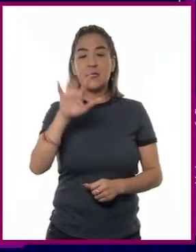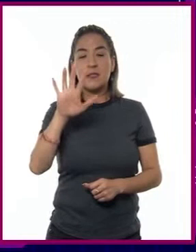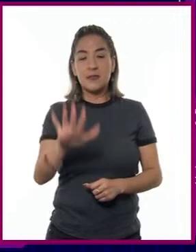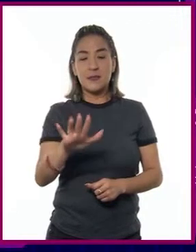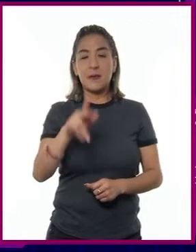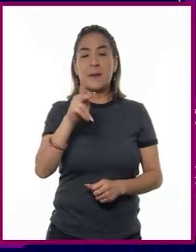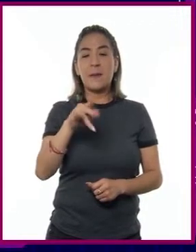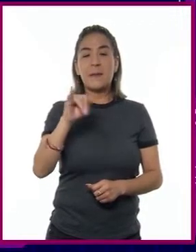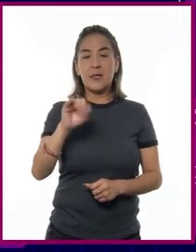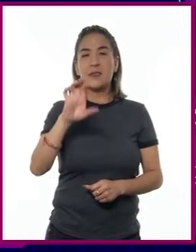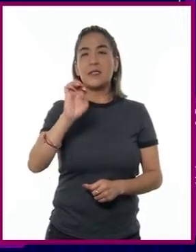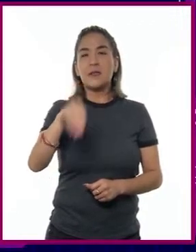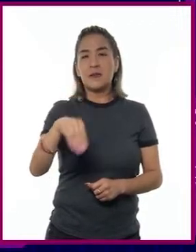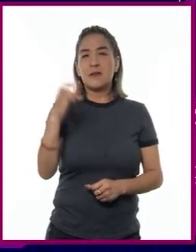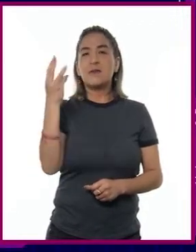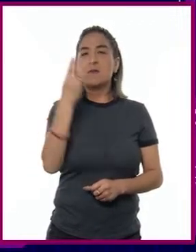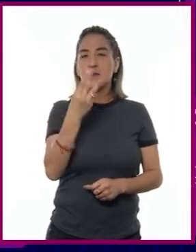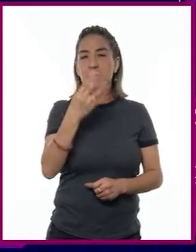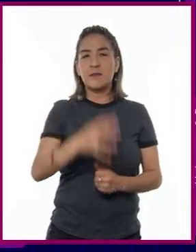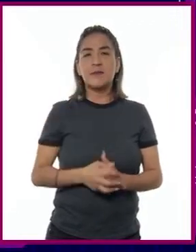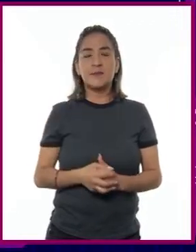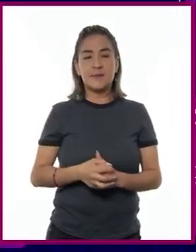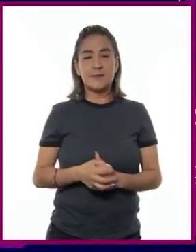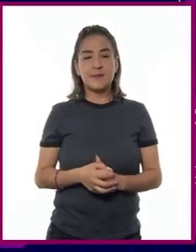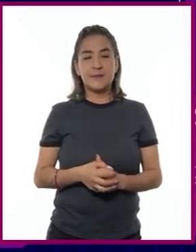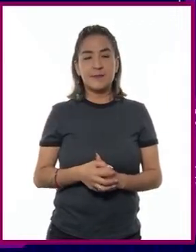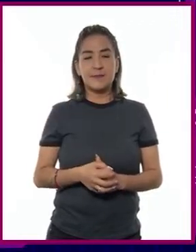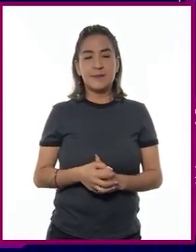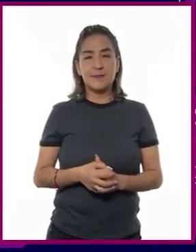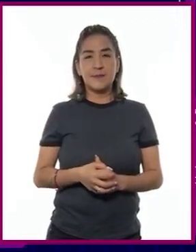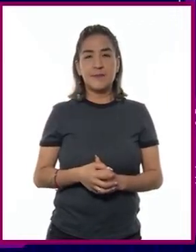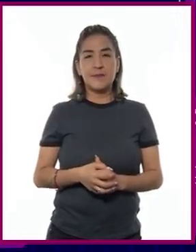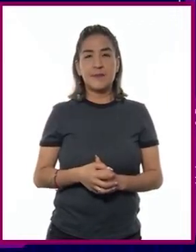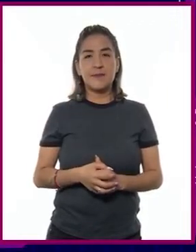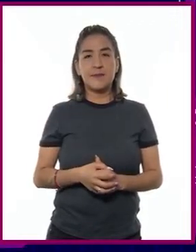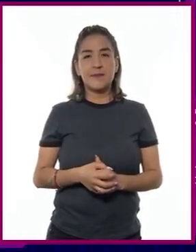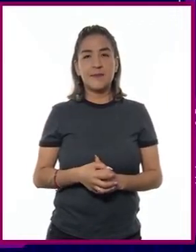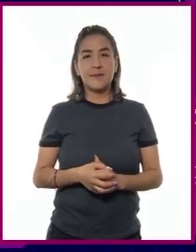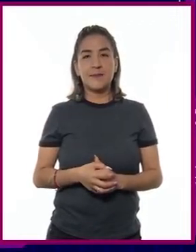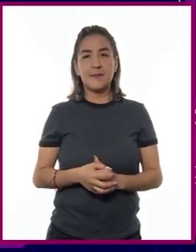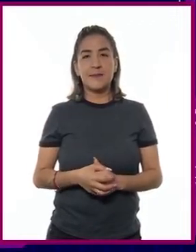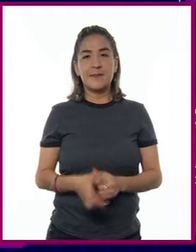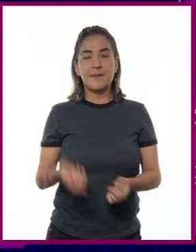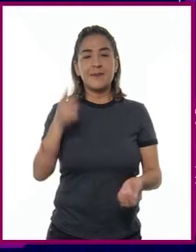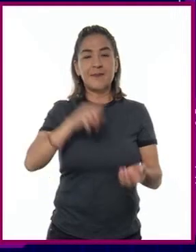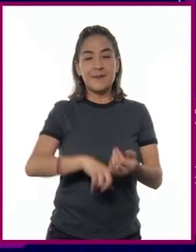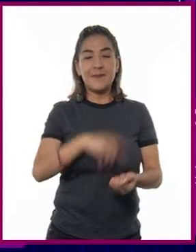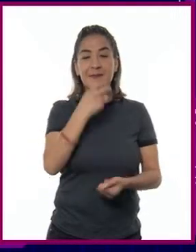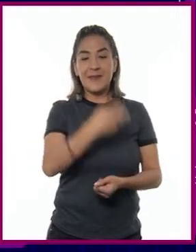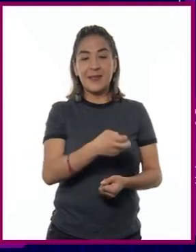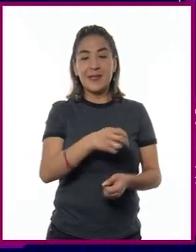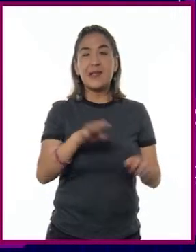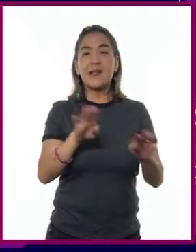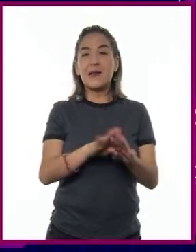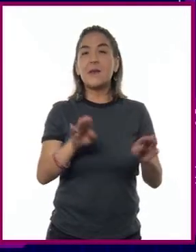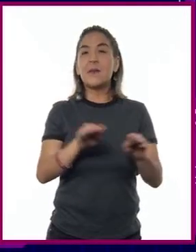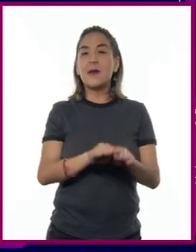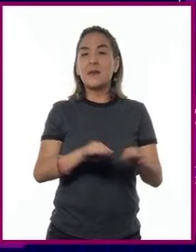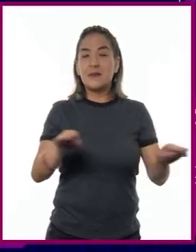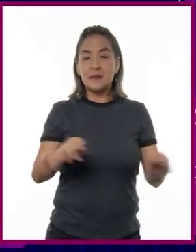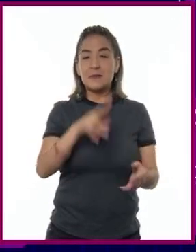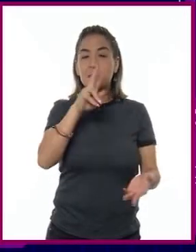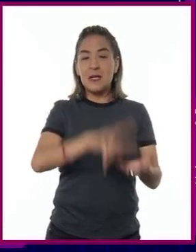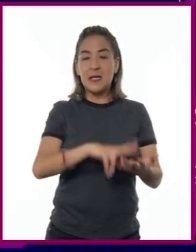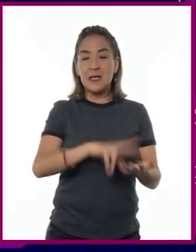93.75 pi centímetros cúbicos. De acuerdo con lo anterior, ambos recipientes tienen